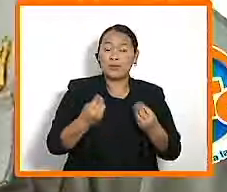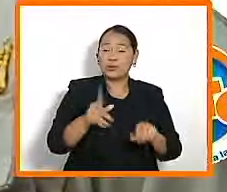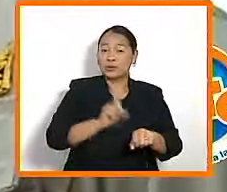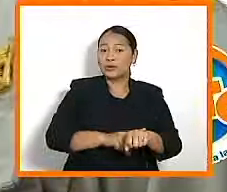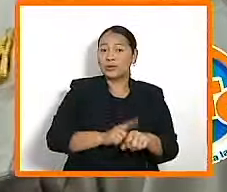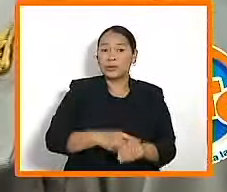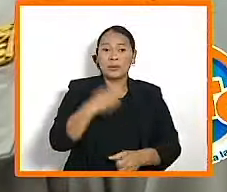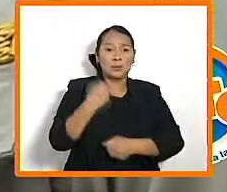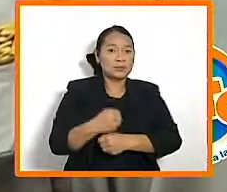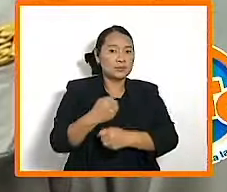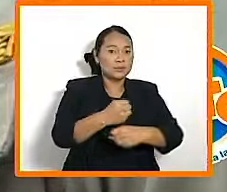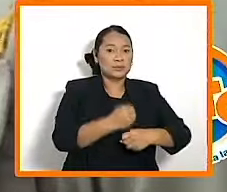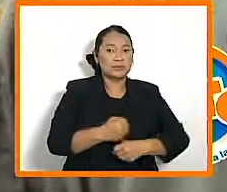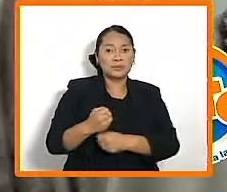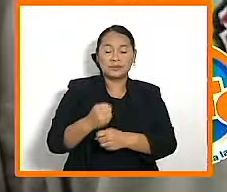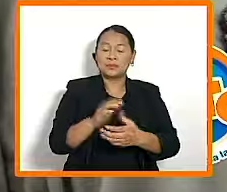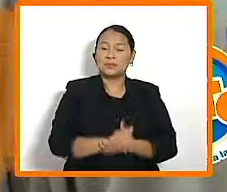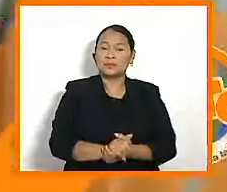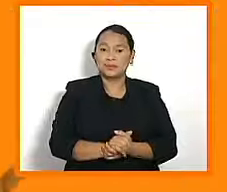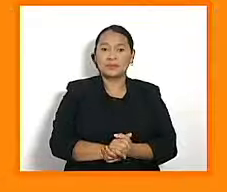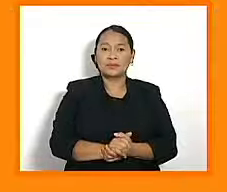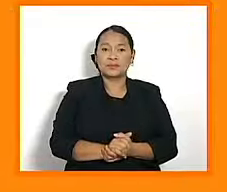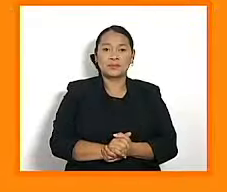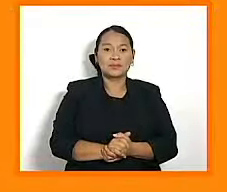bomberos a controlar las